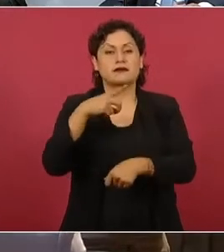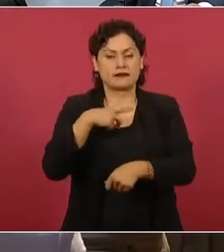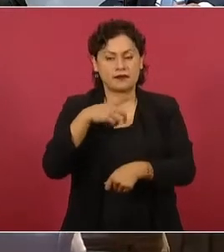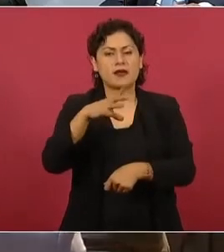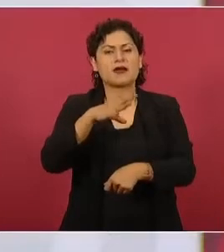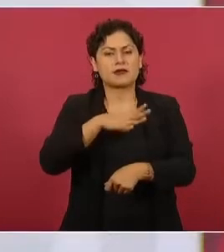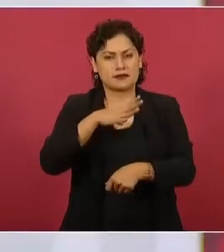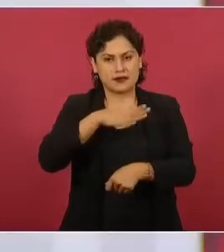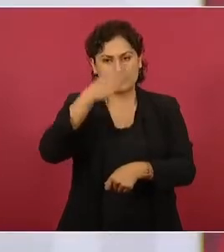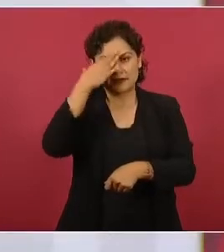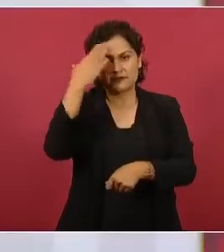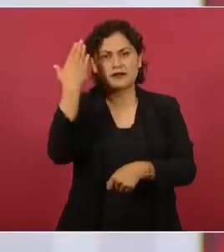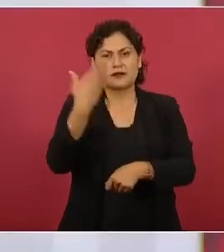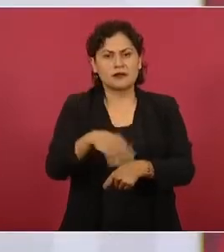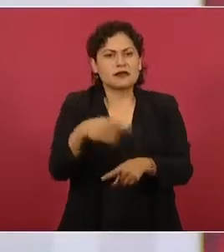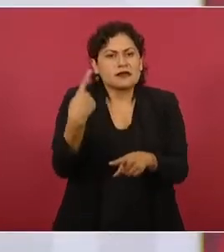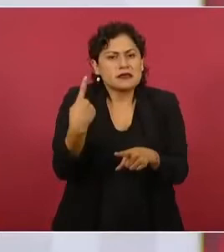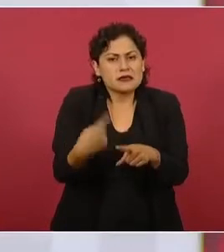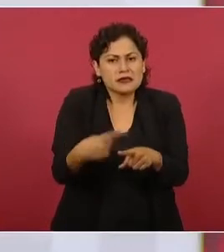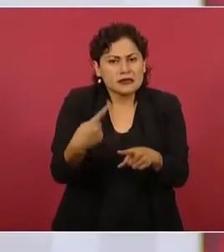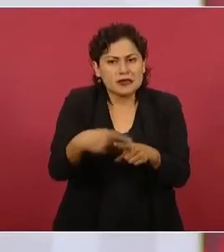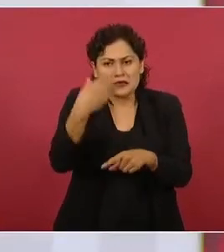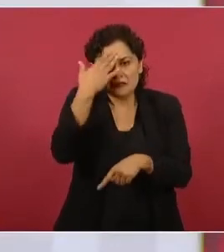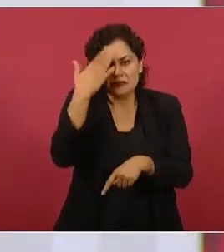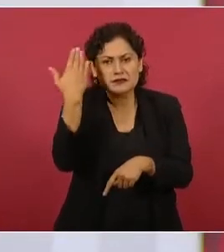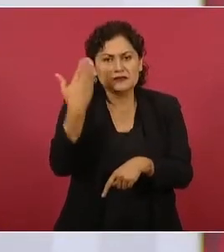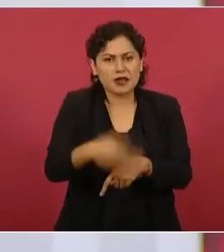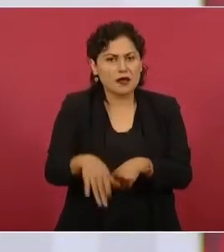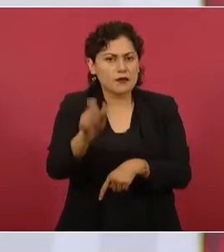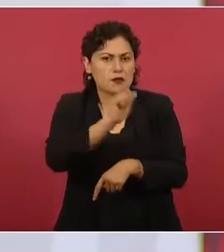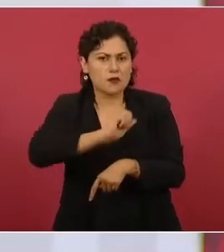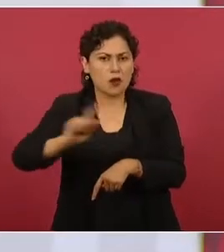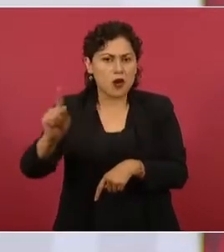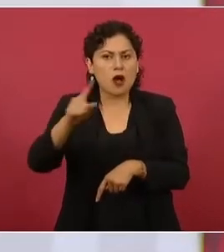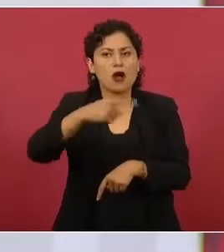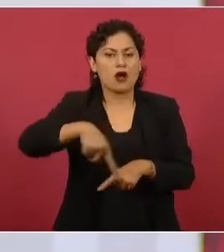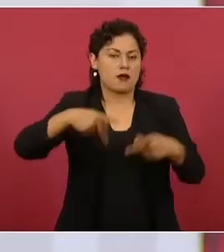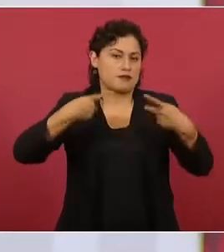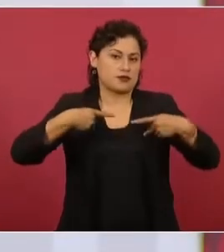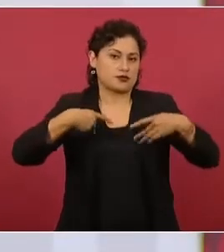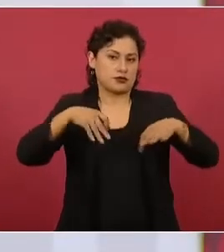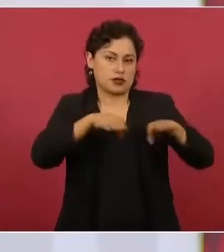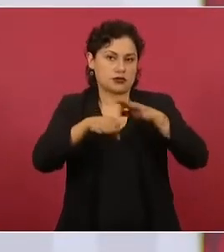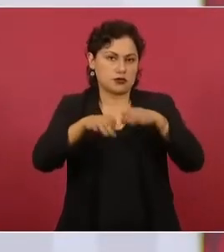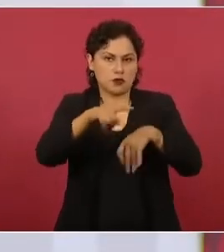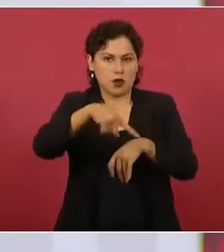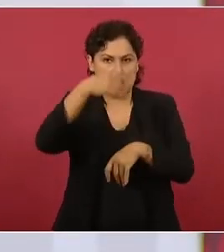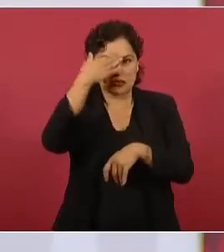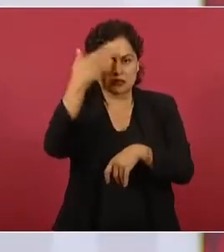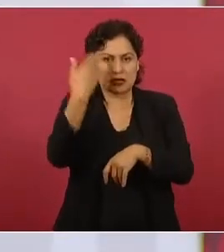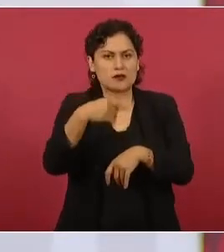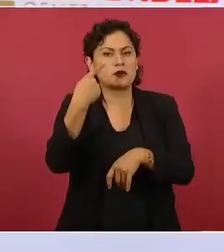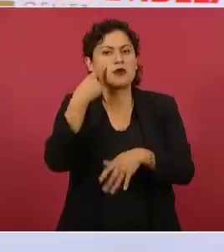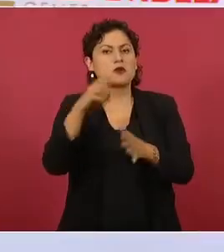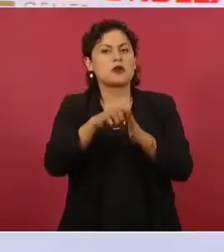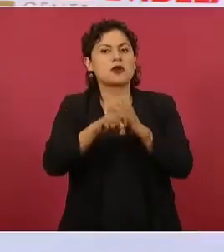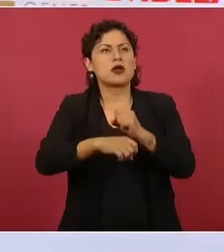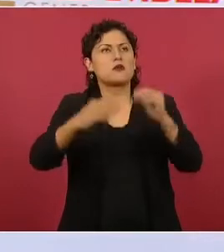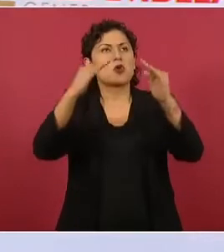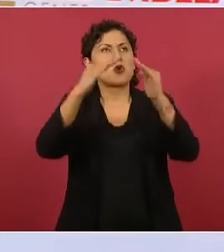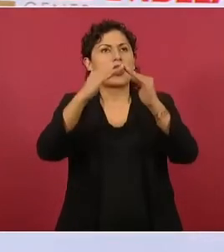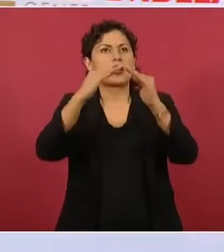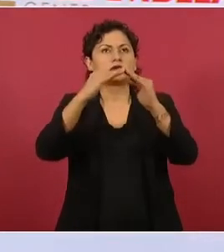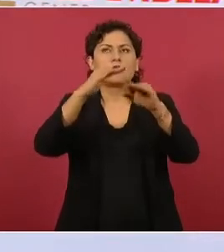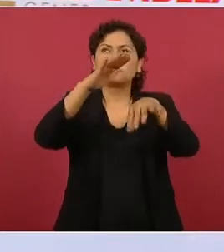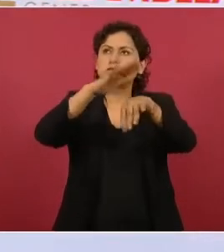trabajadores los que tienen conocimiento propio de cómo atender sus propias necesidades. Si se tiene que cambiar una losa, si se tiene que comprar un rotoplas, si se